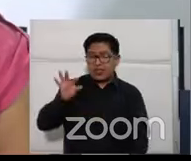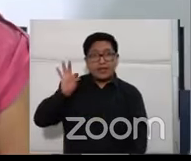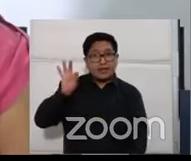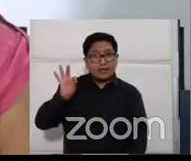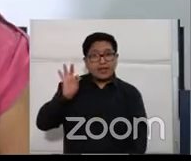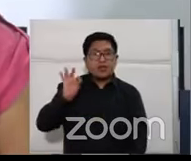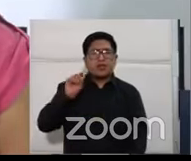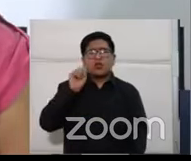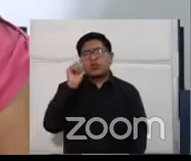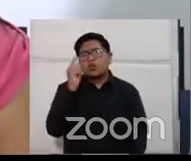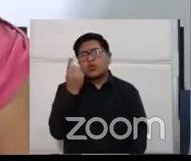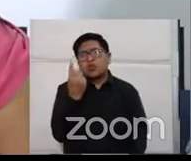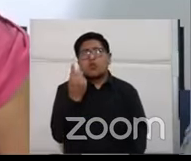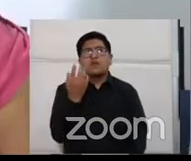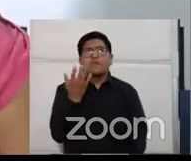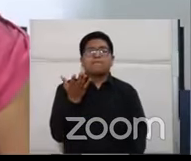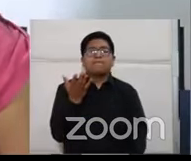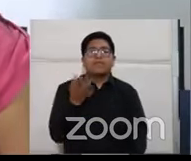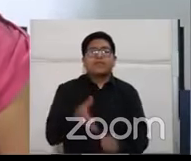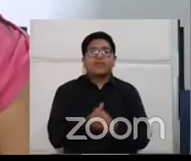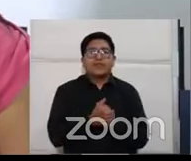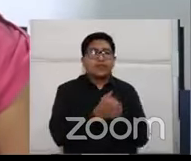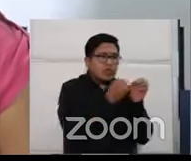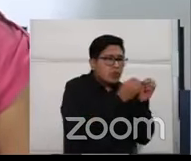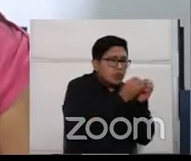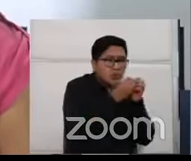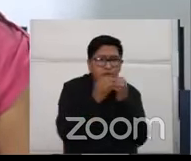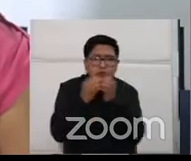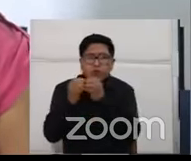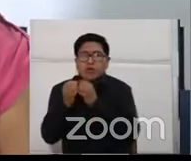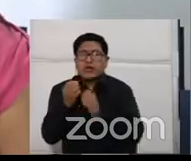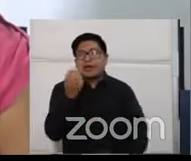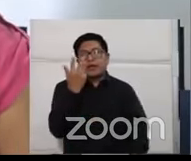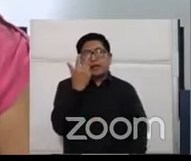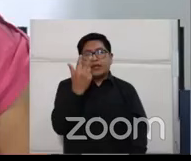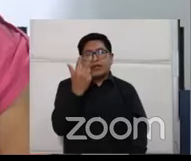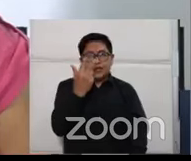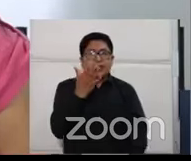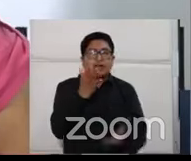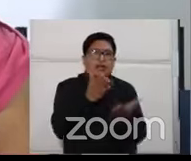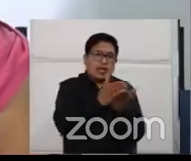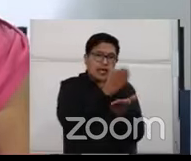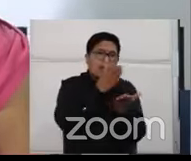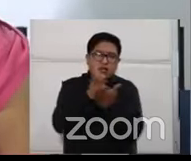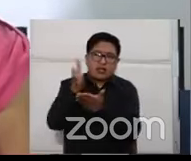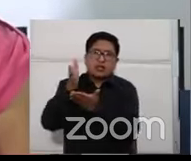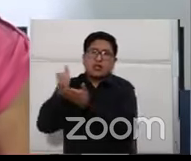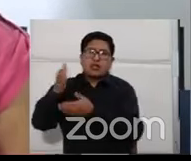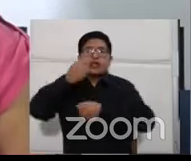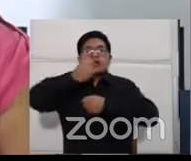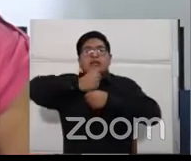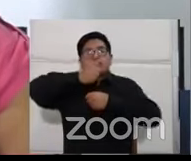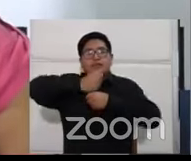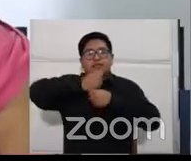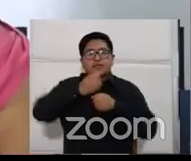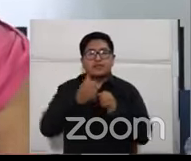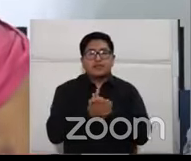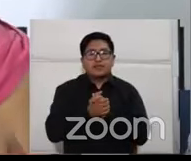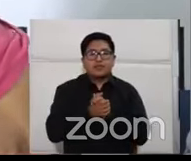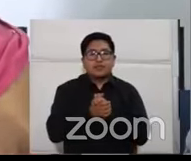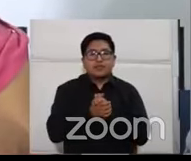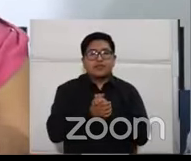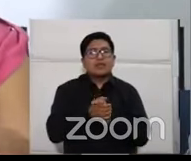solamente contaría con el registro con tres registros de autorizaciones es decir que además del